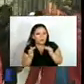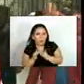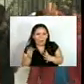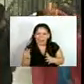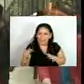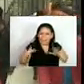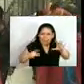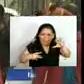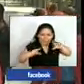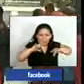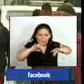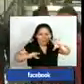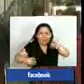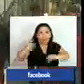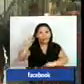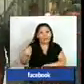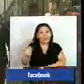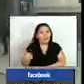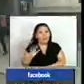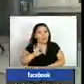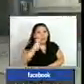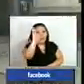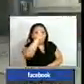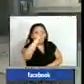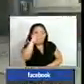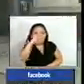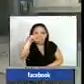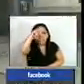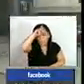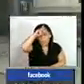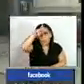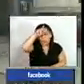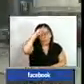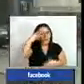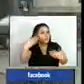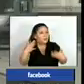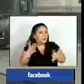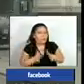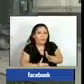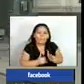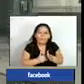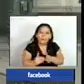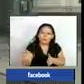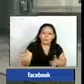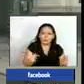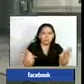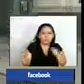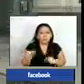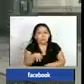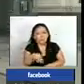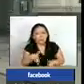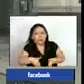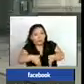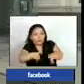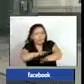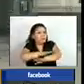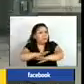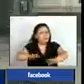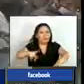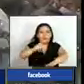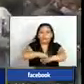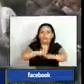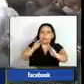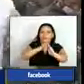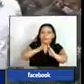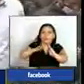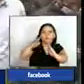contagios diarios, Perú salió hoy masivamente a las calles después de finalizar con la cuarentena por la